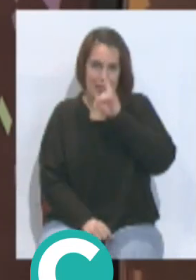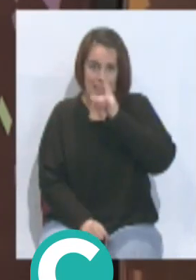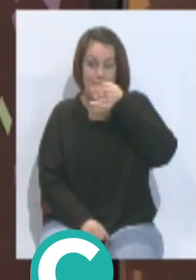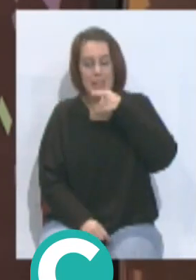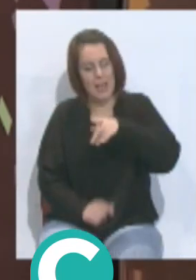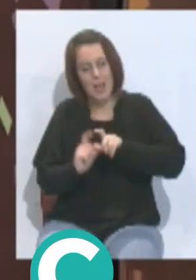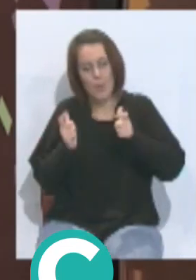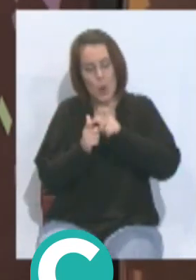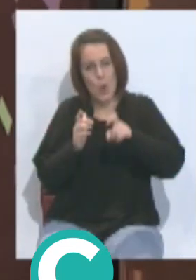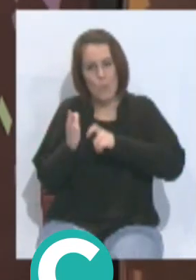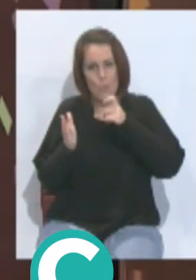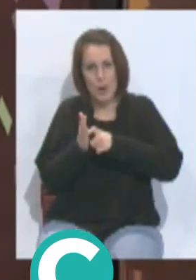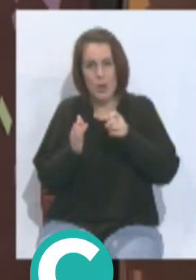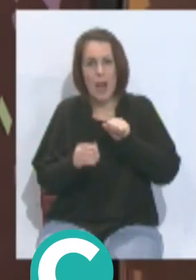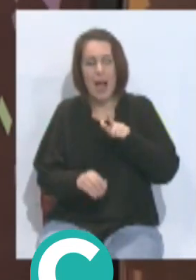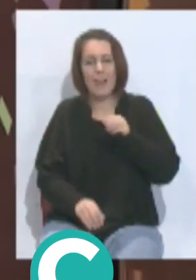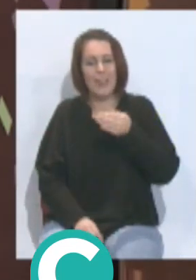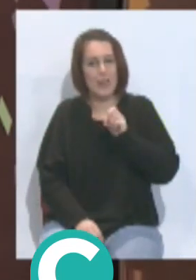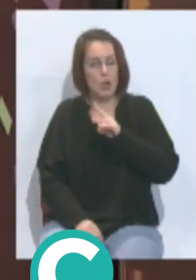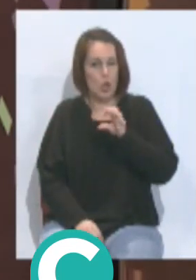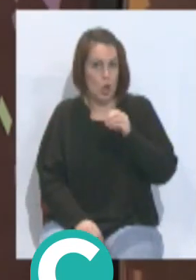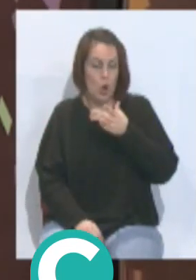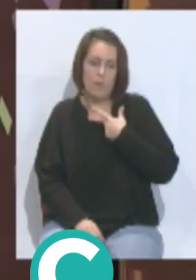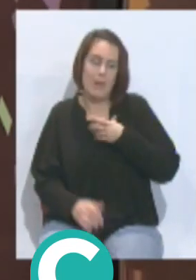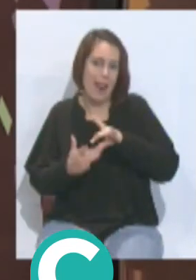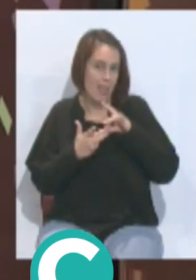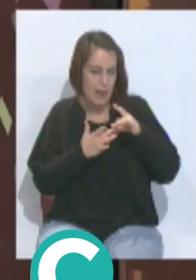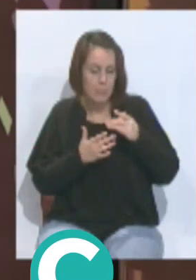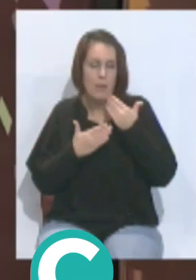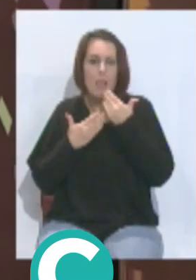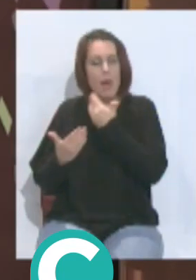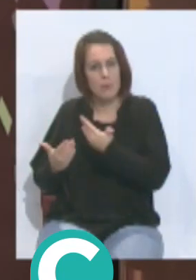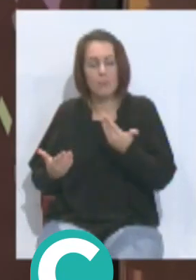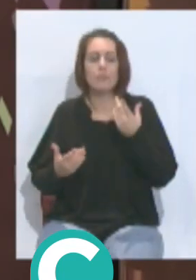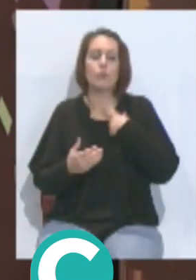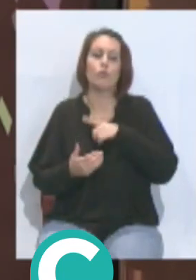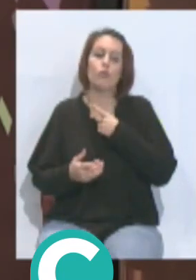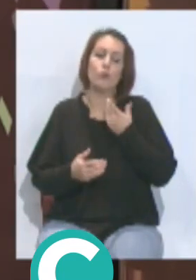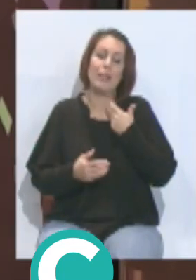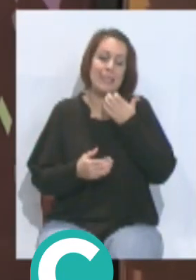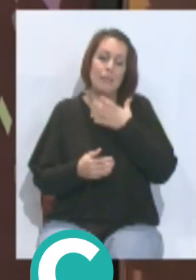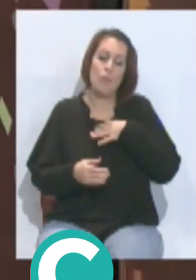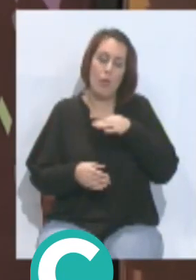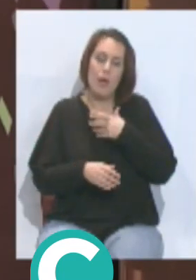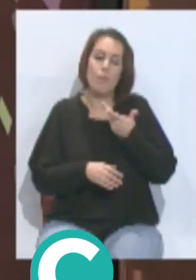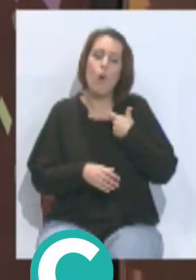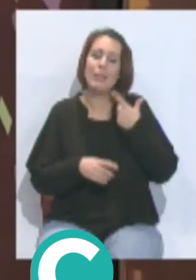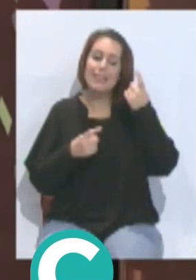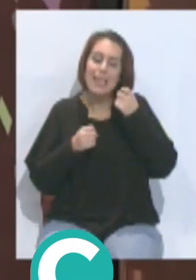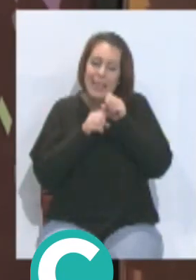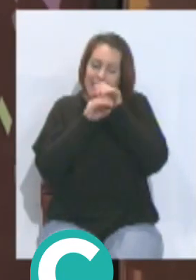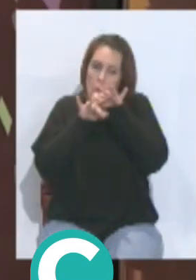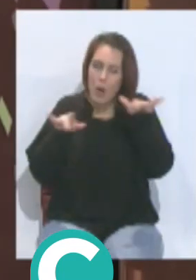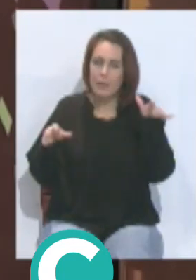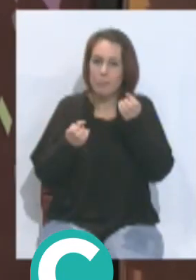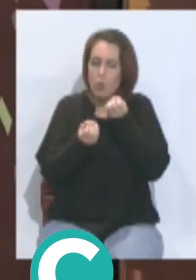a ti y a todo Muchas el equipo, gracias. Con Alberto Ramos Santana a la cabeza. Felicidades, y ahí estaremos nosotros en la medida que podemos para intentar divulgar y difundir toda